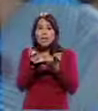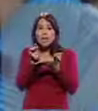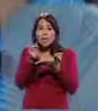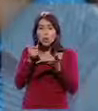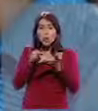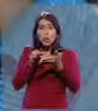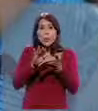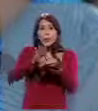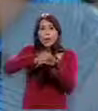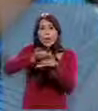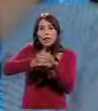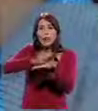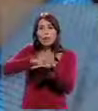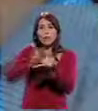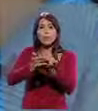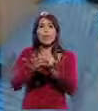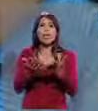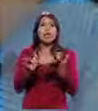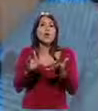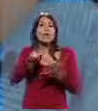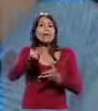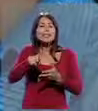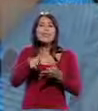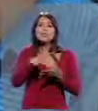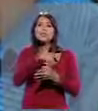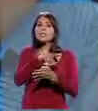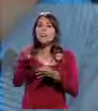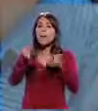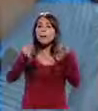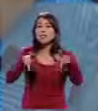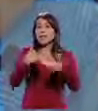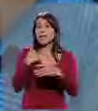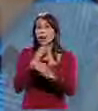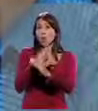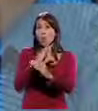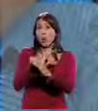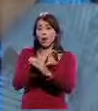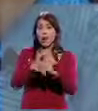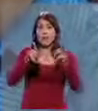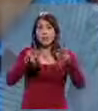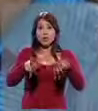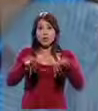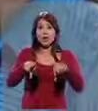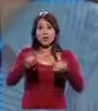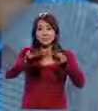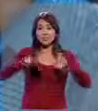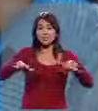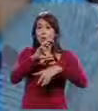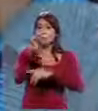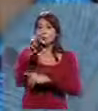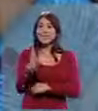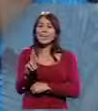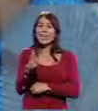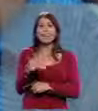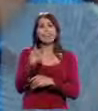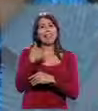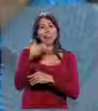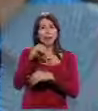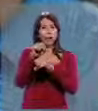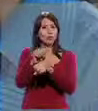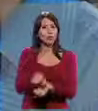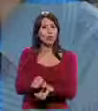verdad lo que pretendemos es que se haga con moderación porque sí los costarricenses tenemos el el hábito de